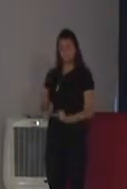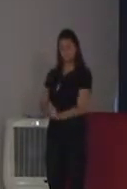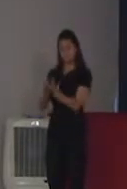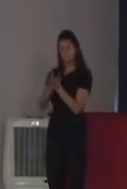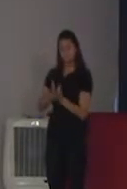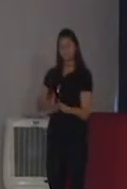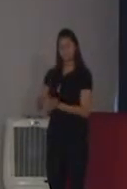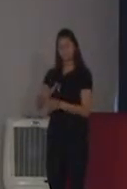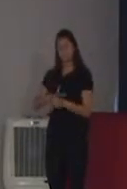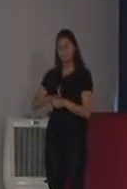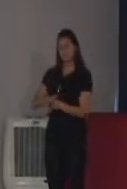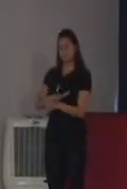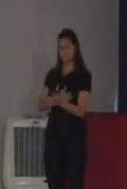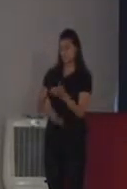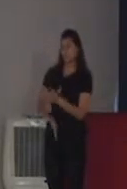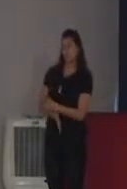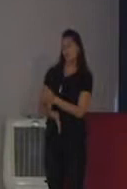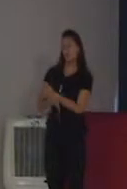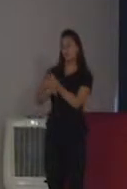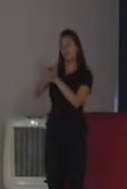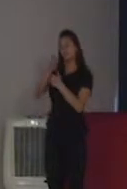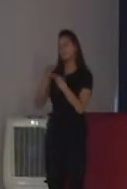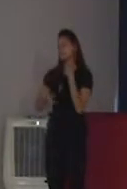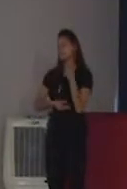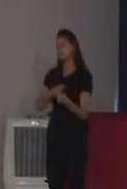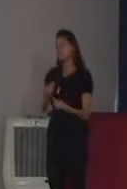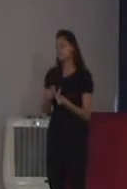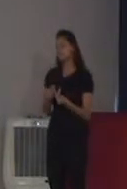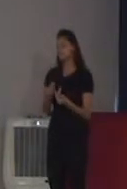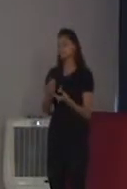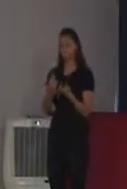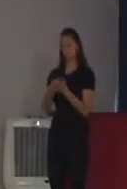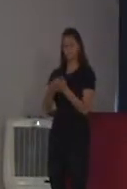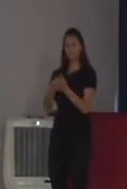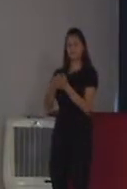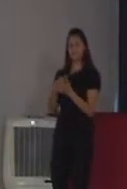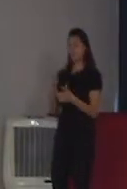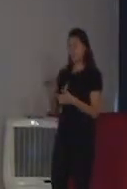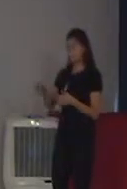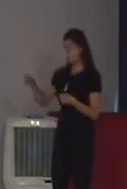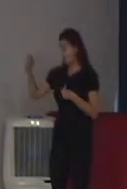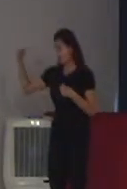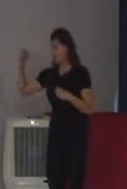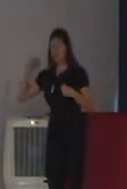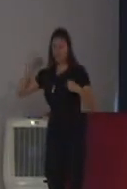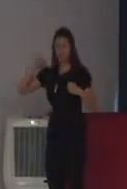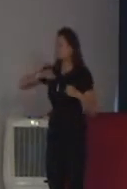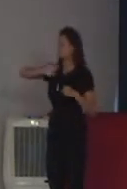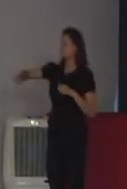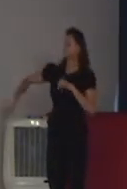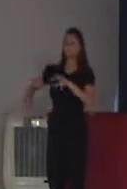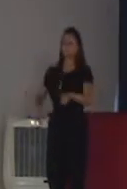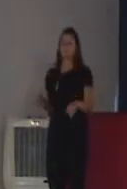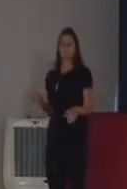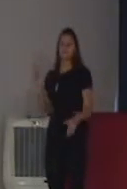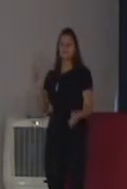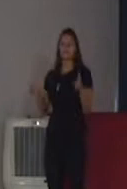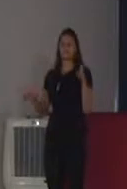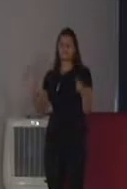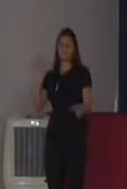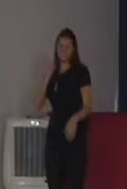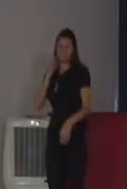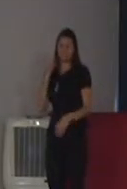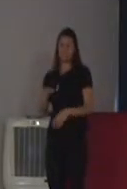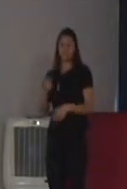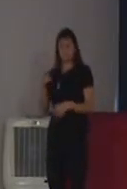situación constante que se vive, pues es, digamos, como que sacar del camino a quienes reivindican los derechos. Yo lo conozco de manera directa porque